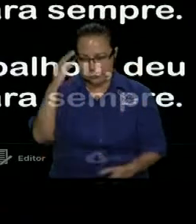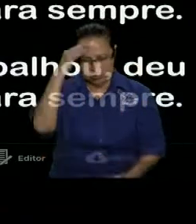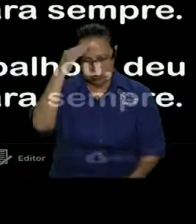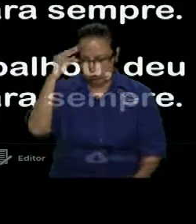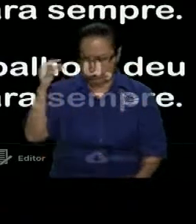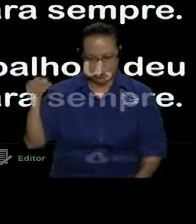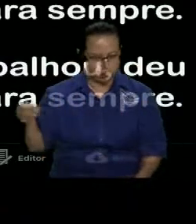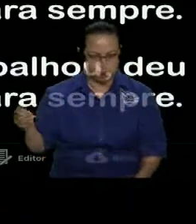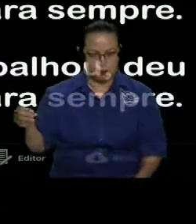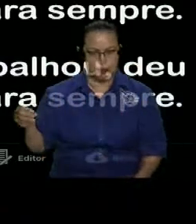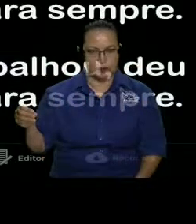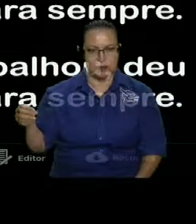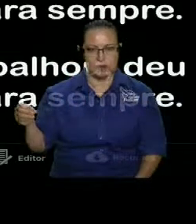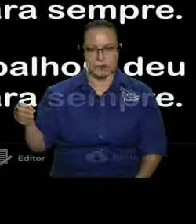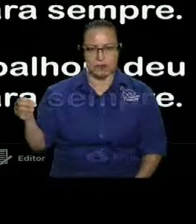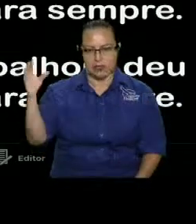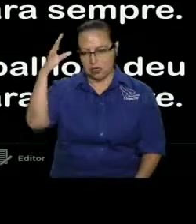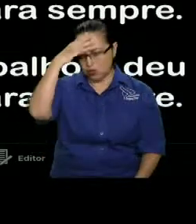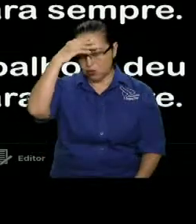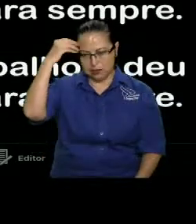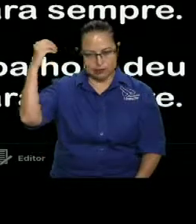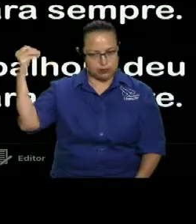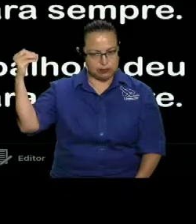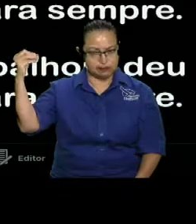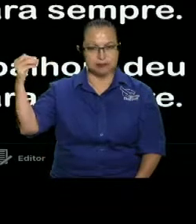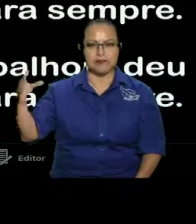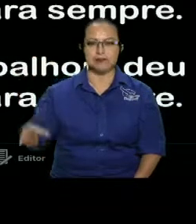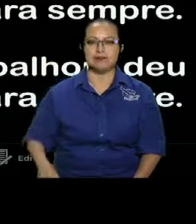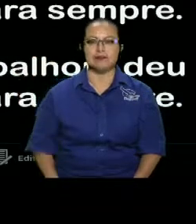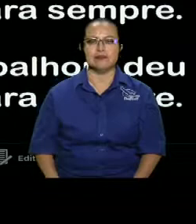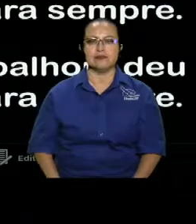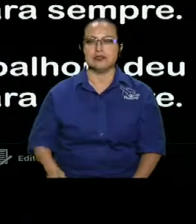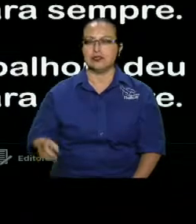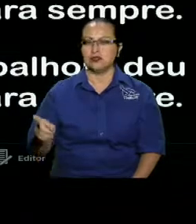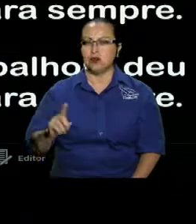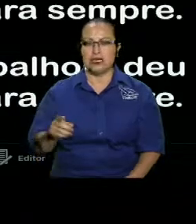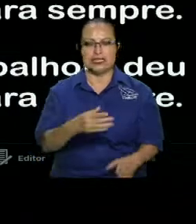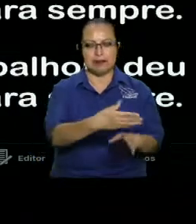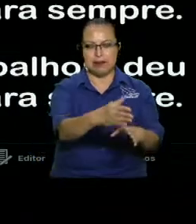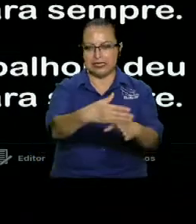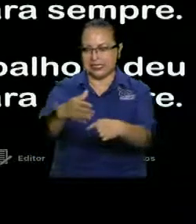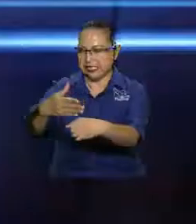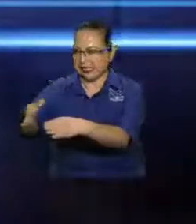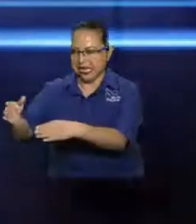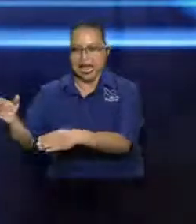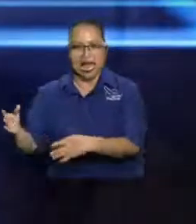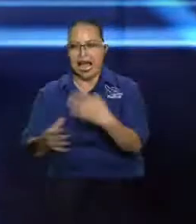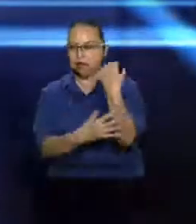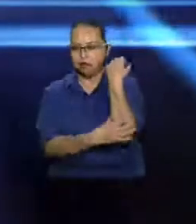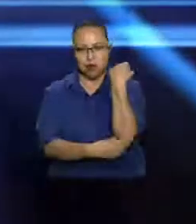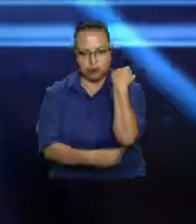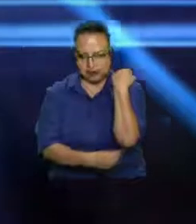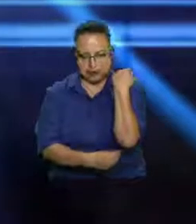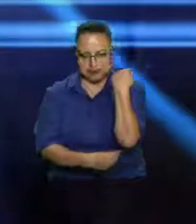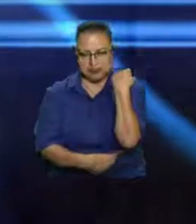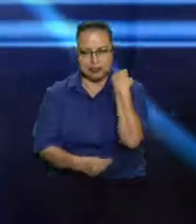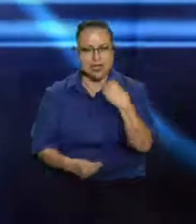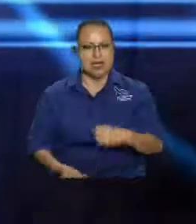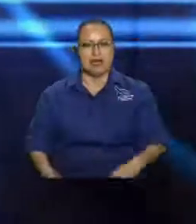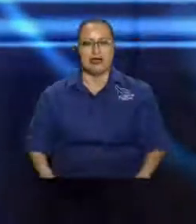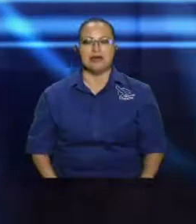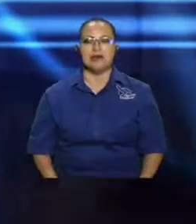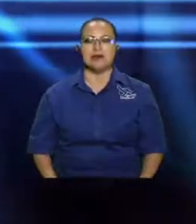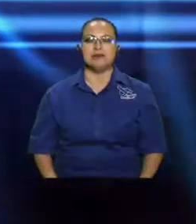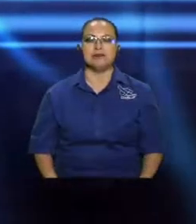Ese no es el concepto. No es de repartirle a los pobres. Por eso le estoy mencionando todas las